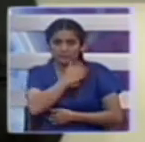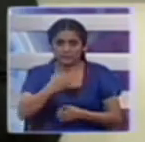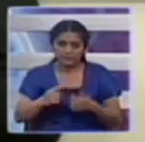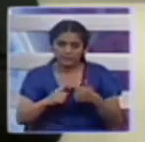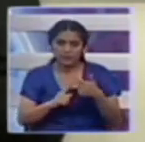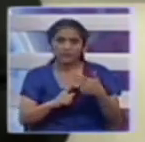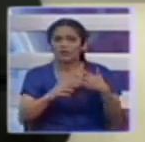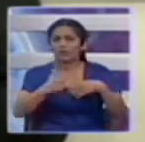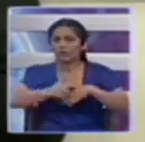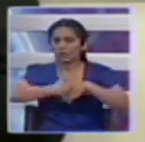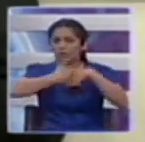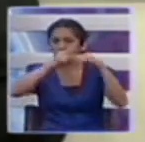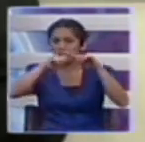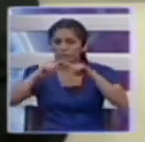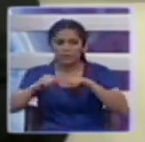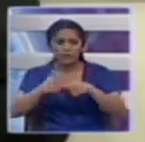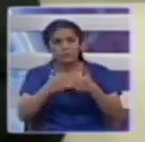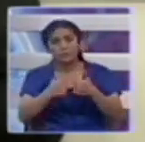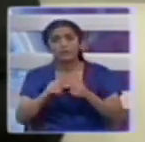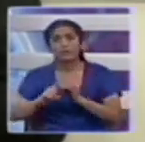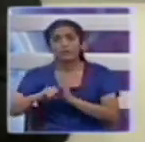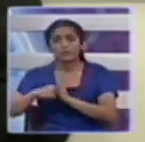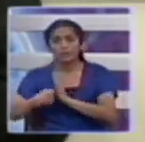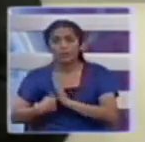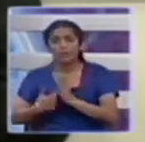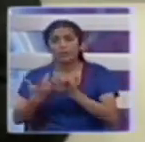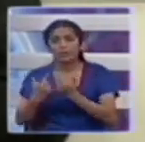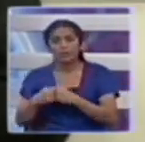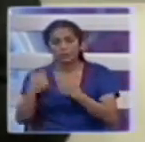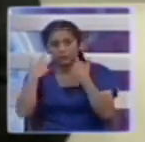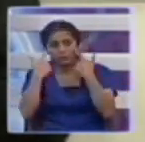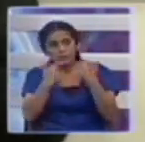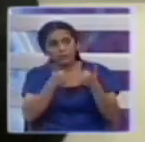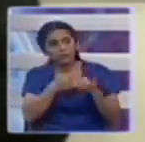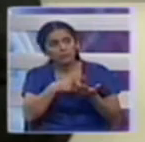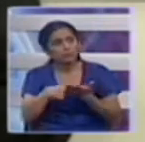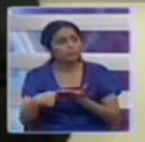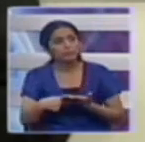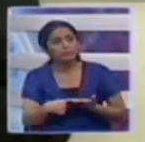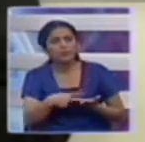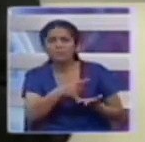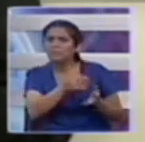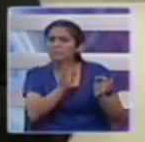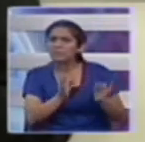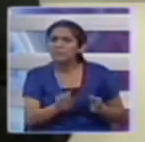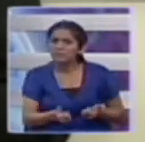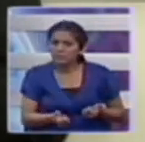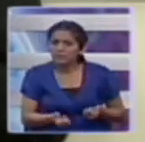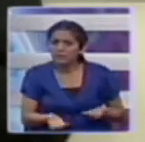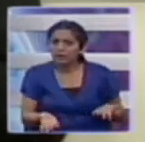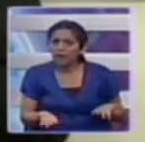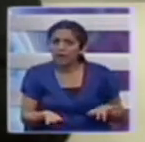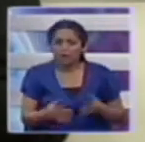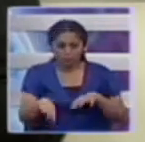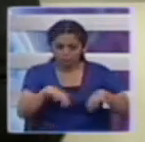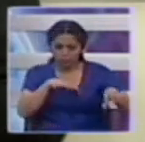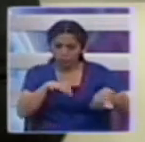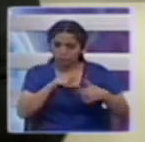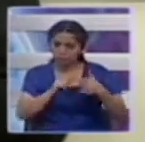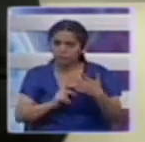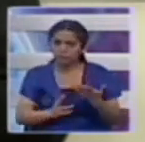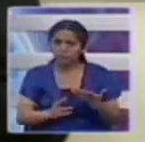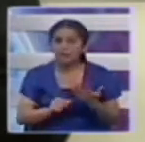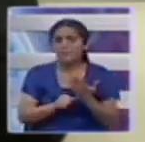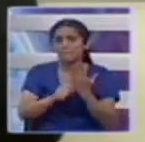honestos, auditados, fiscalizados, y que tienen una trayectoria de servicio absolutamente impecable. Los ministros que nos